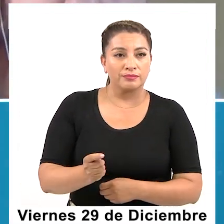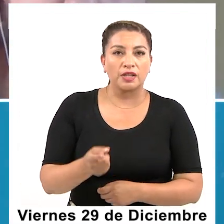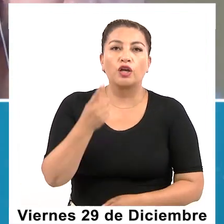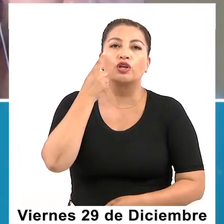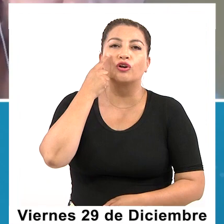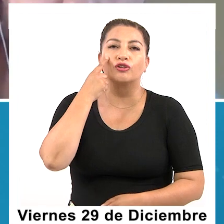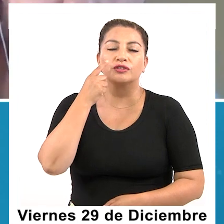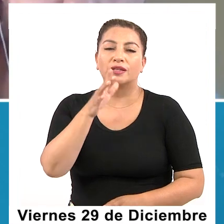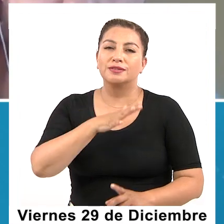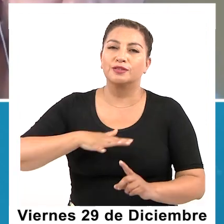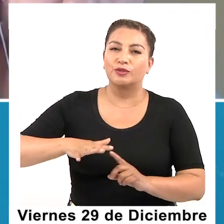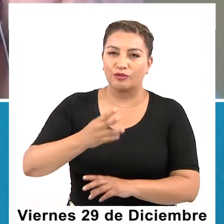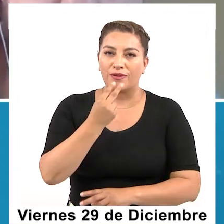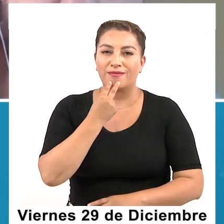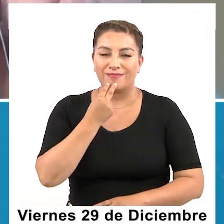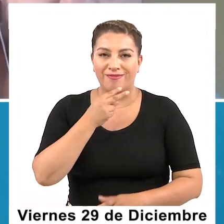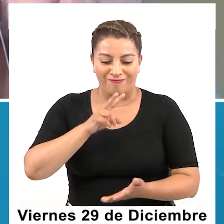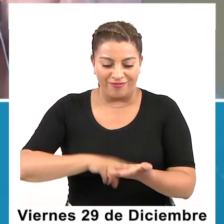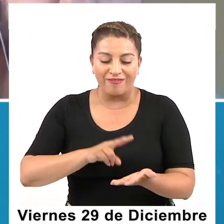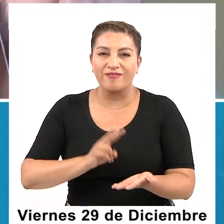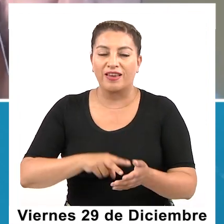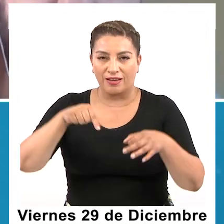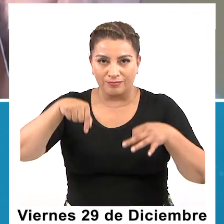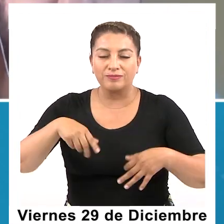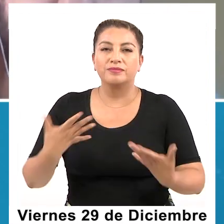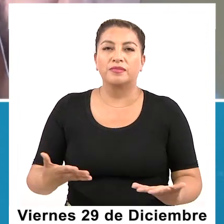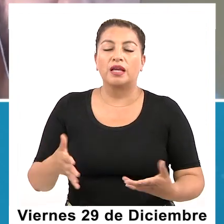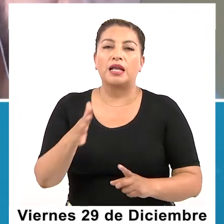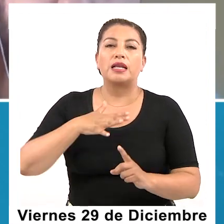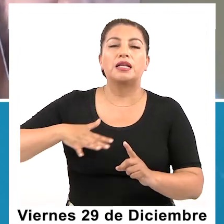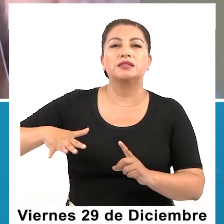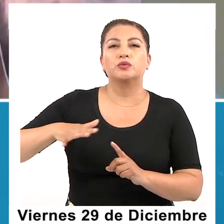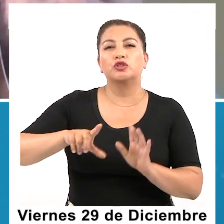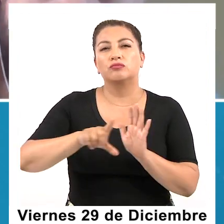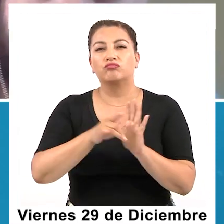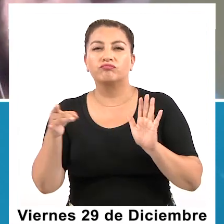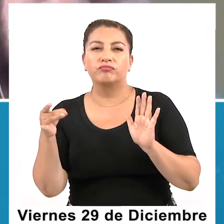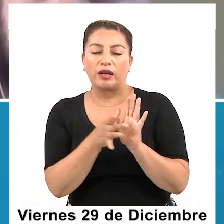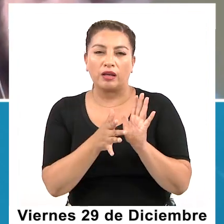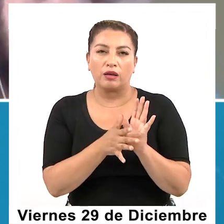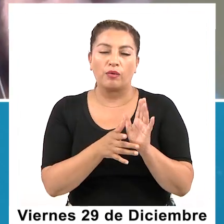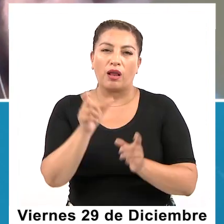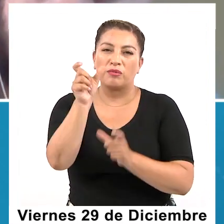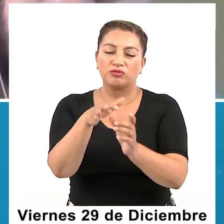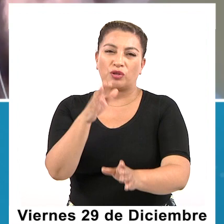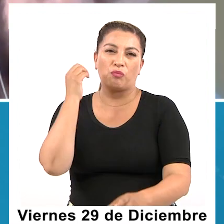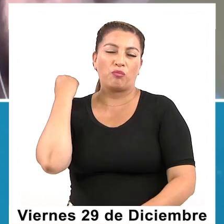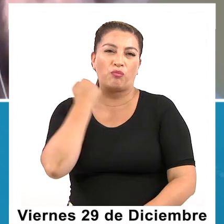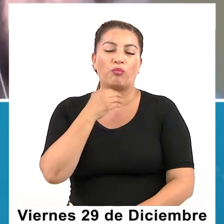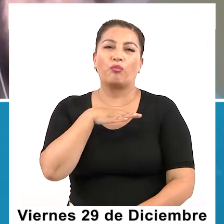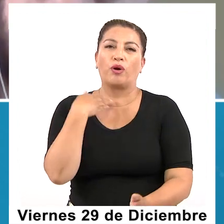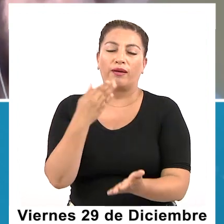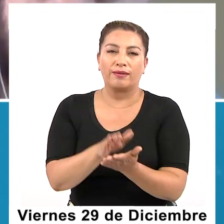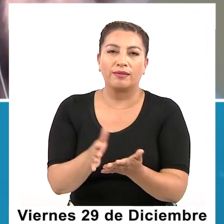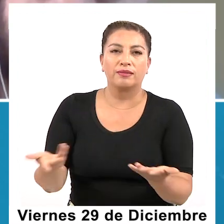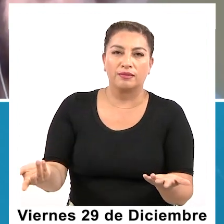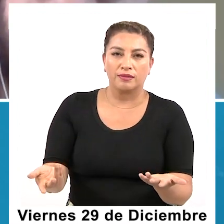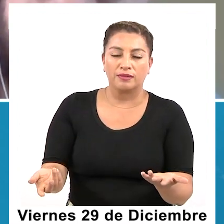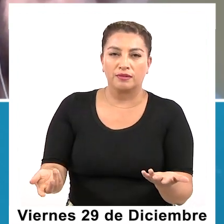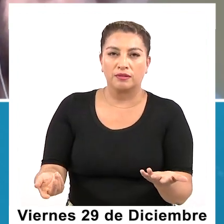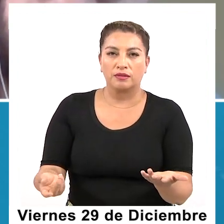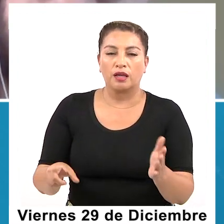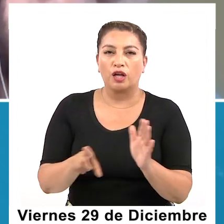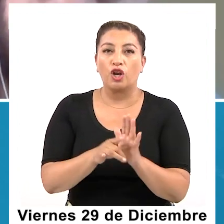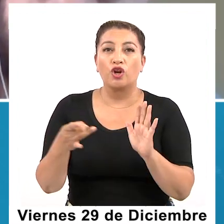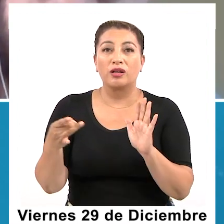Ujú. la realidad de la región, que es muy particular, considerando la situación de criminalidad, la situación de los homicidios, los